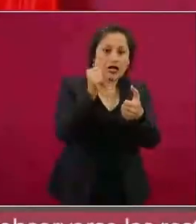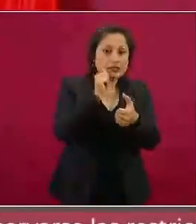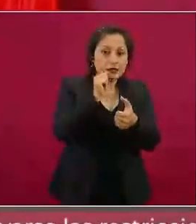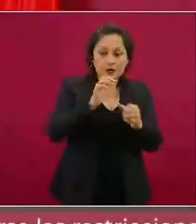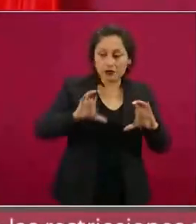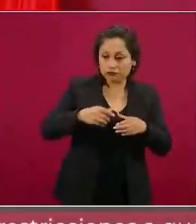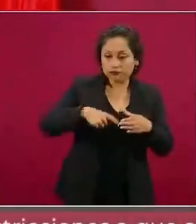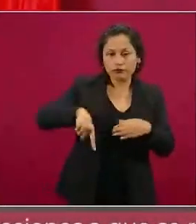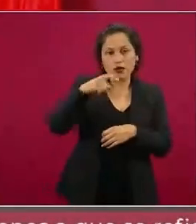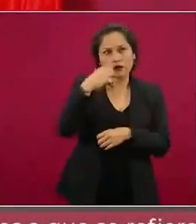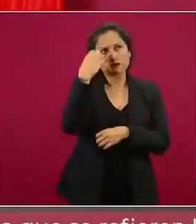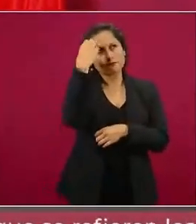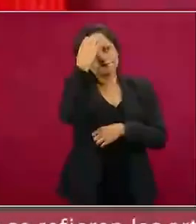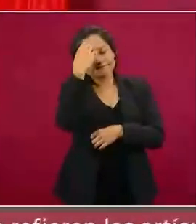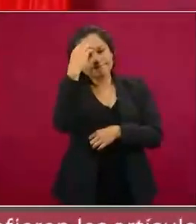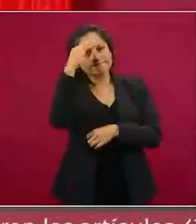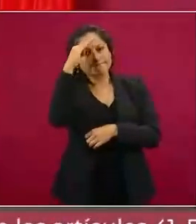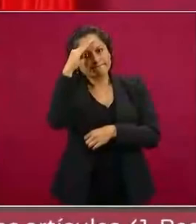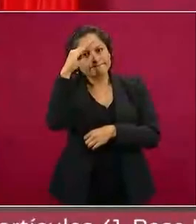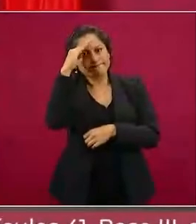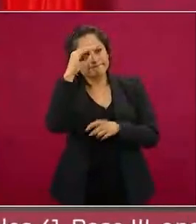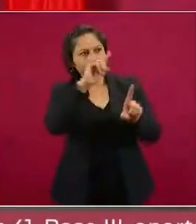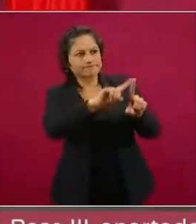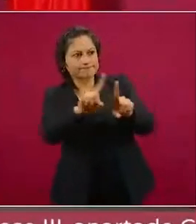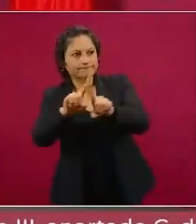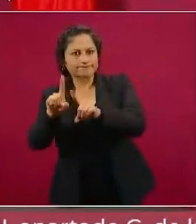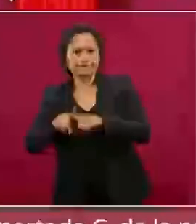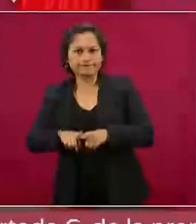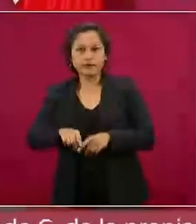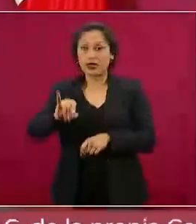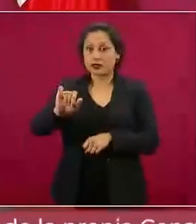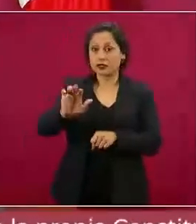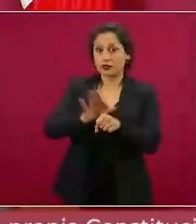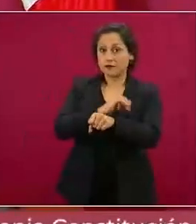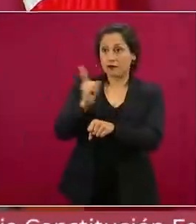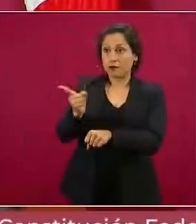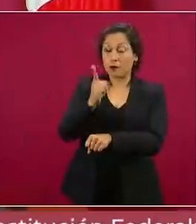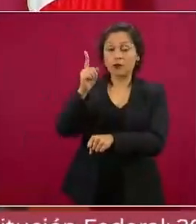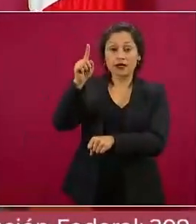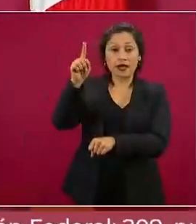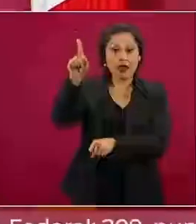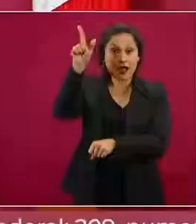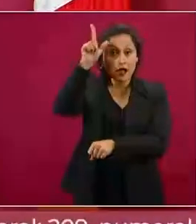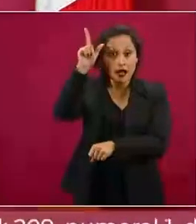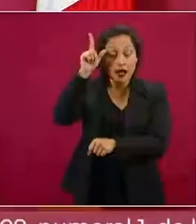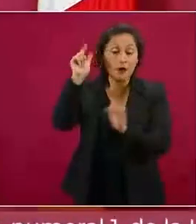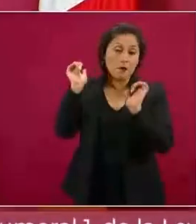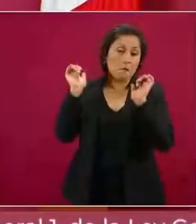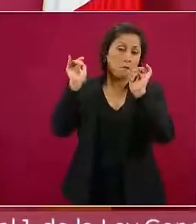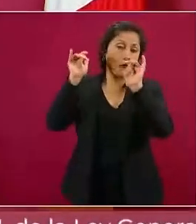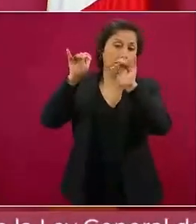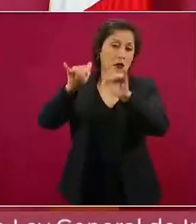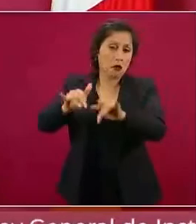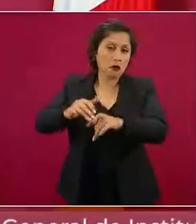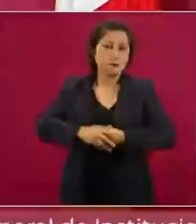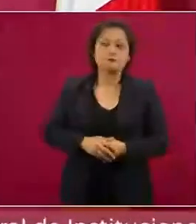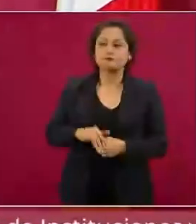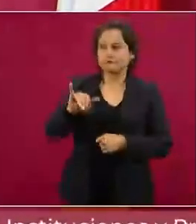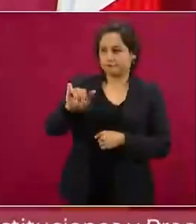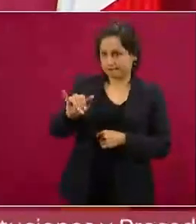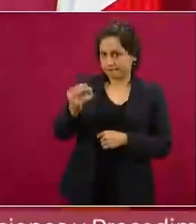cuenta todos los factores. Porque a la Basílica llegan millones de personas, ¿eh? Sí, sí, entonces